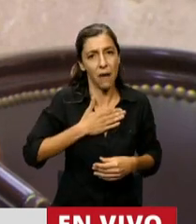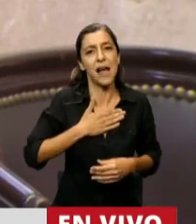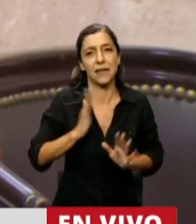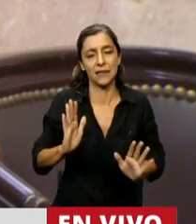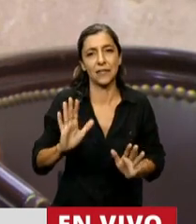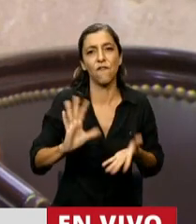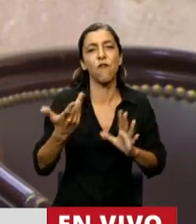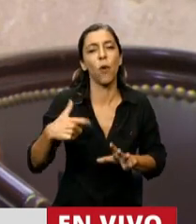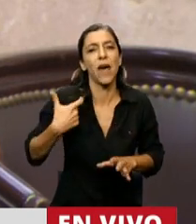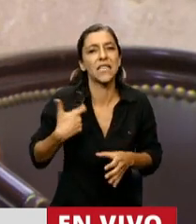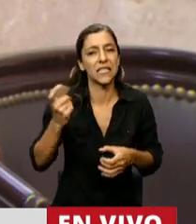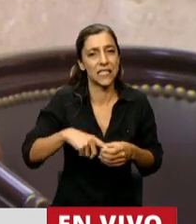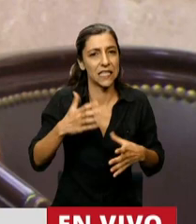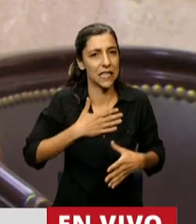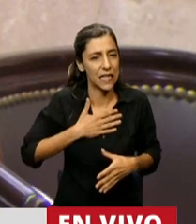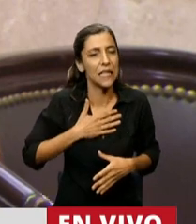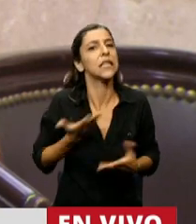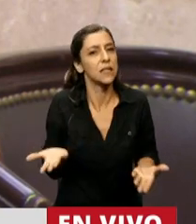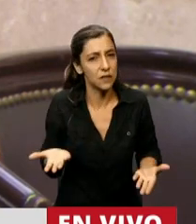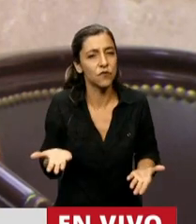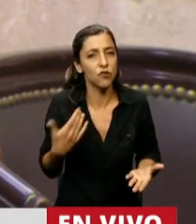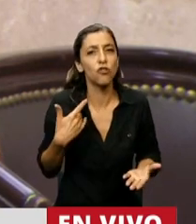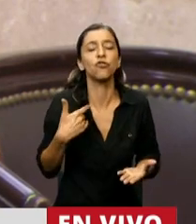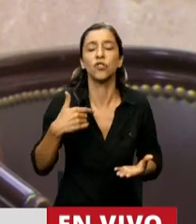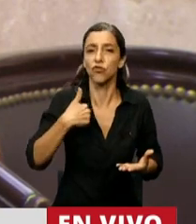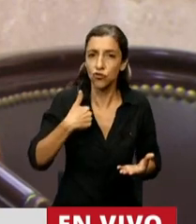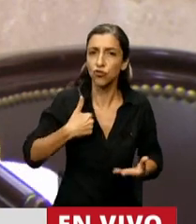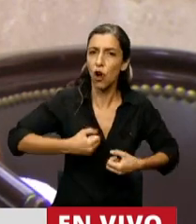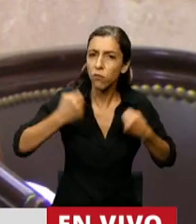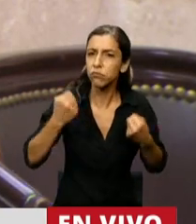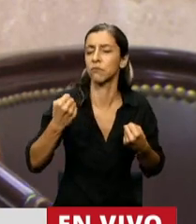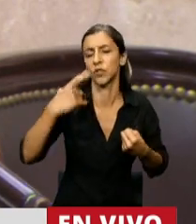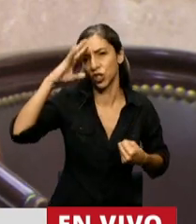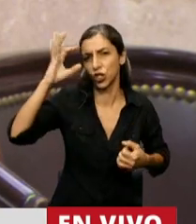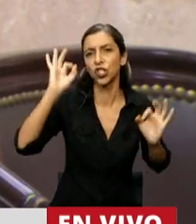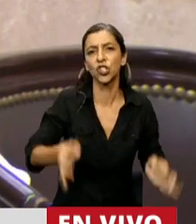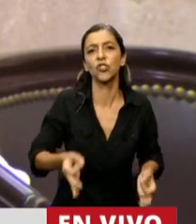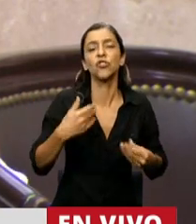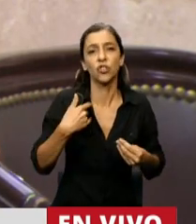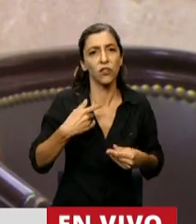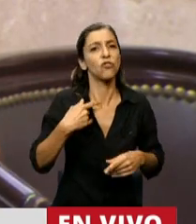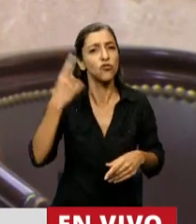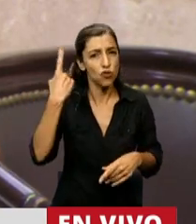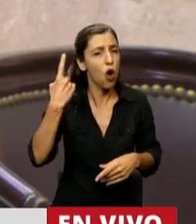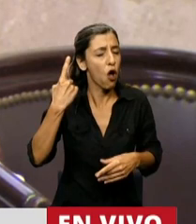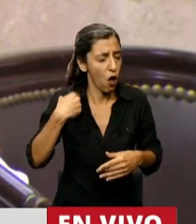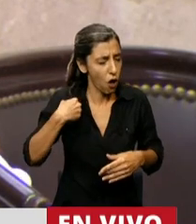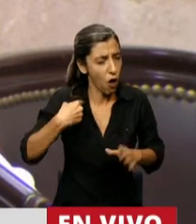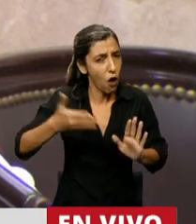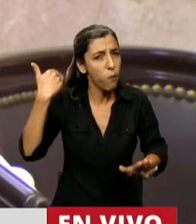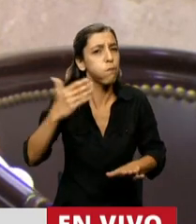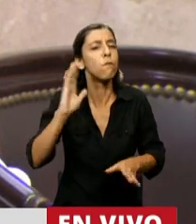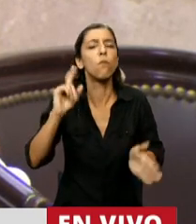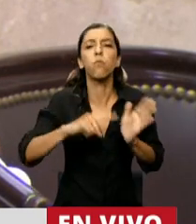porque tengo convicción, he presentado una observación, señor presidente, con respecto a lo que se va a votar. Yo voy a acompañar